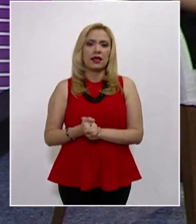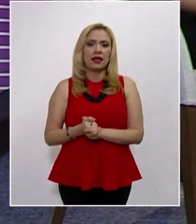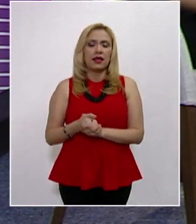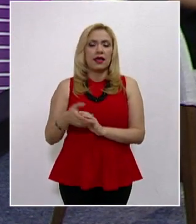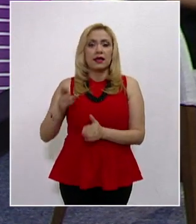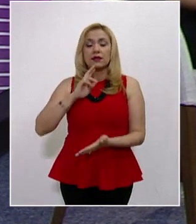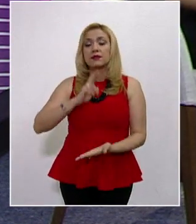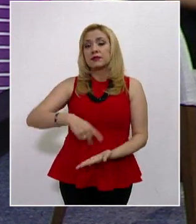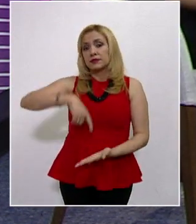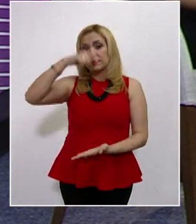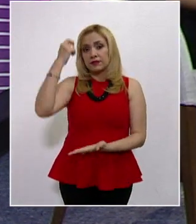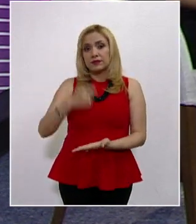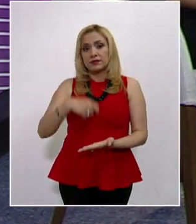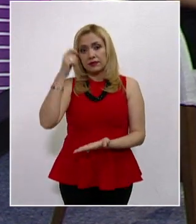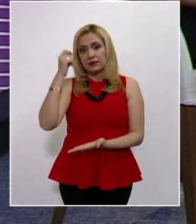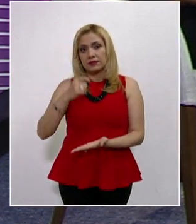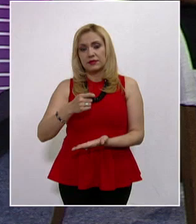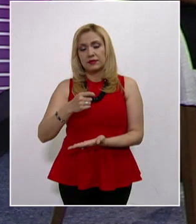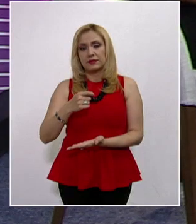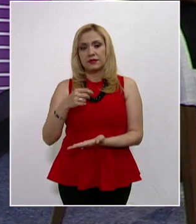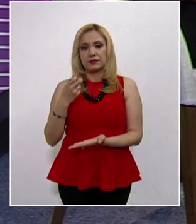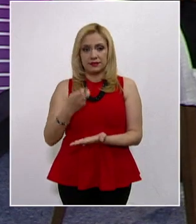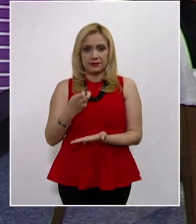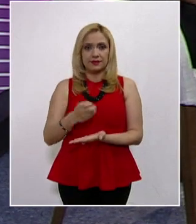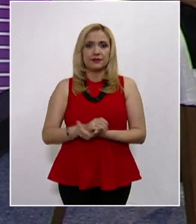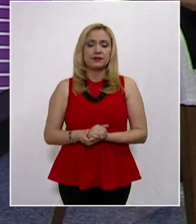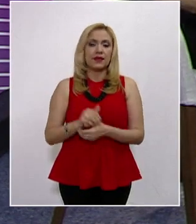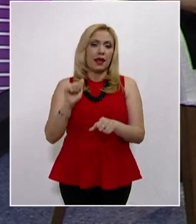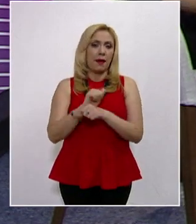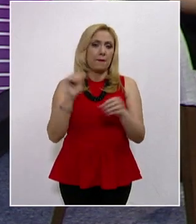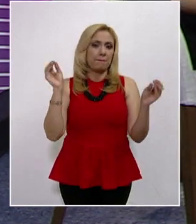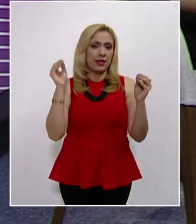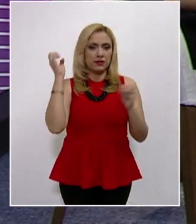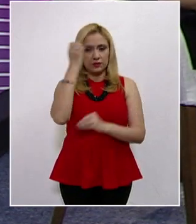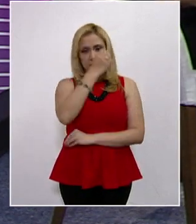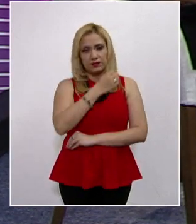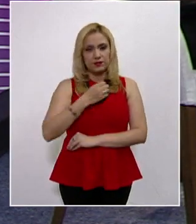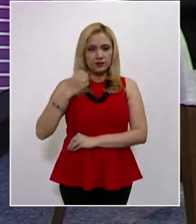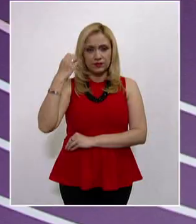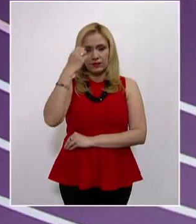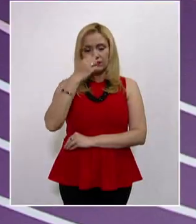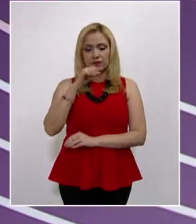a la sentencia, o más bien entrando ya a materia, al amparo en revisión